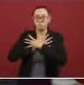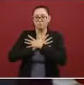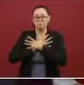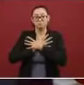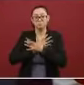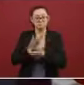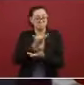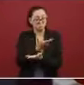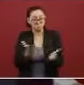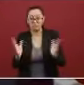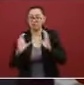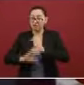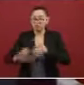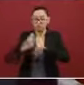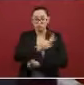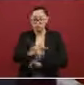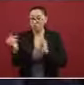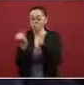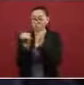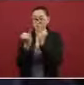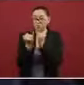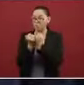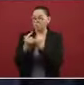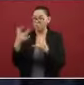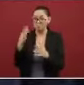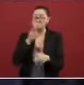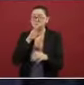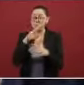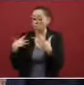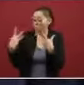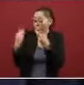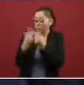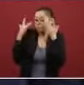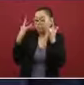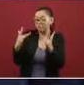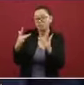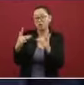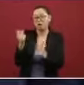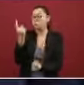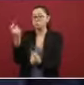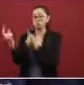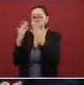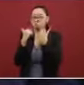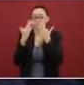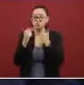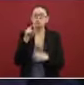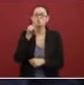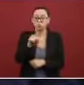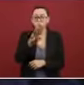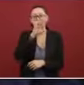podría, dicha tan grande ni placer tan santo. Si tienes una madre, sé tan